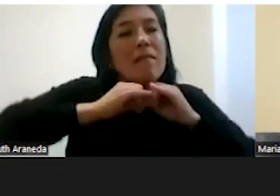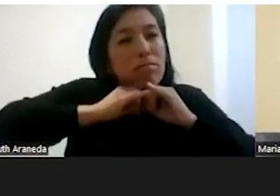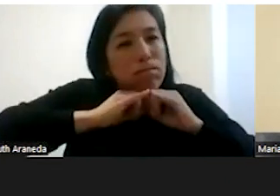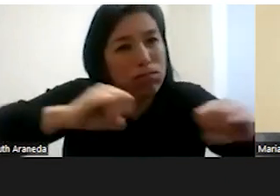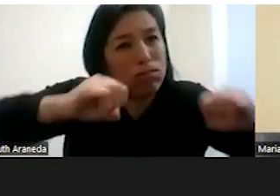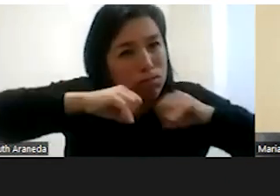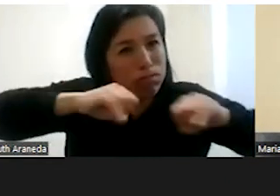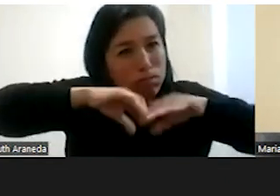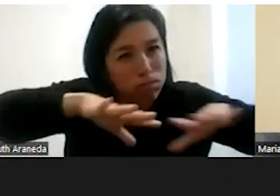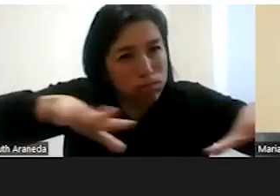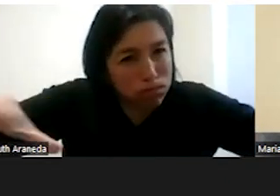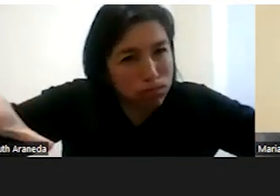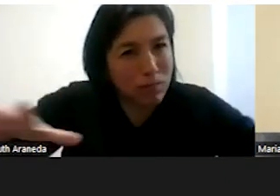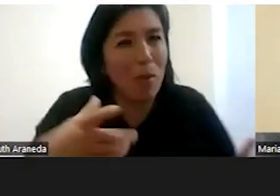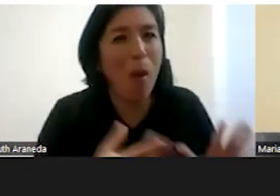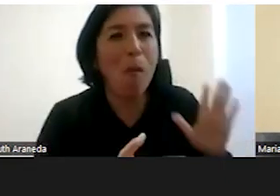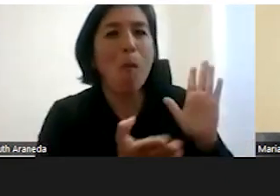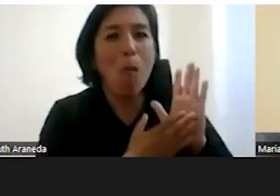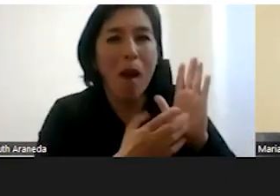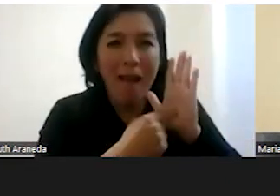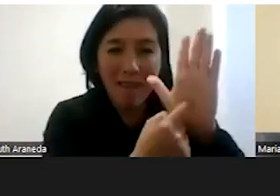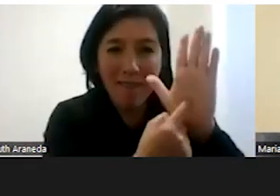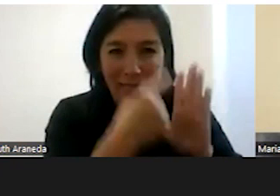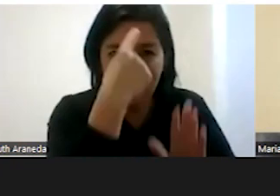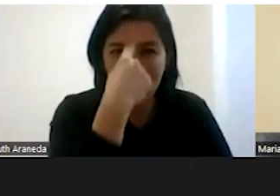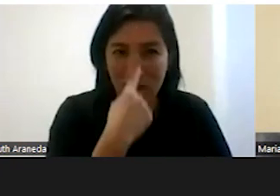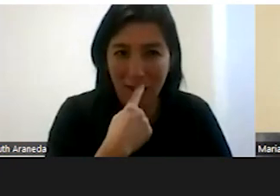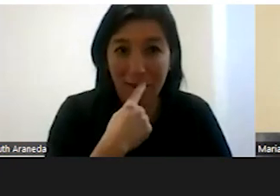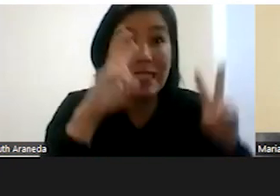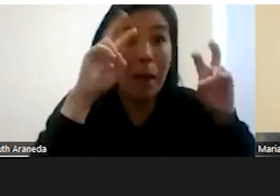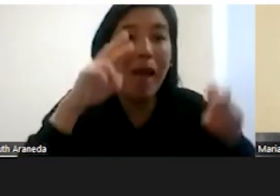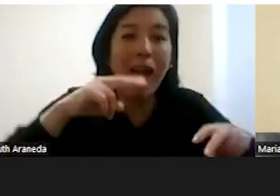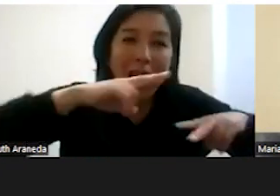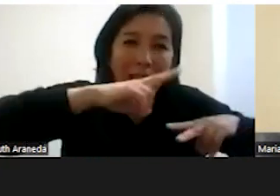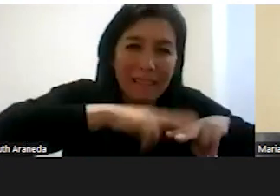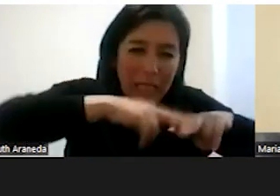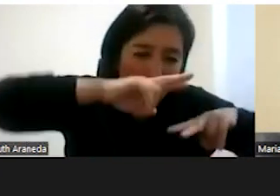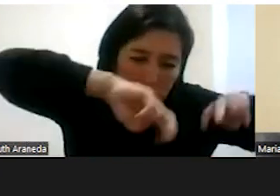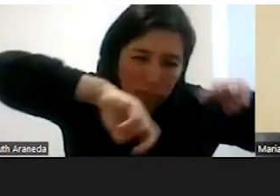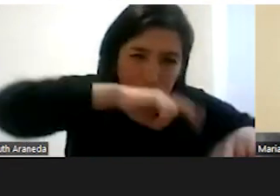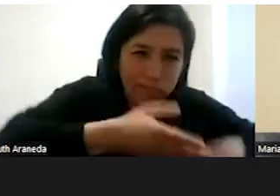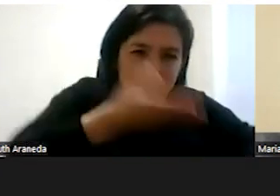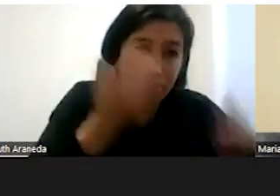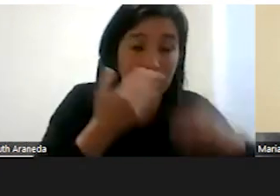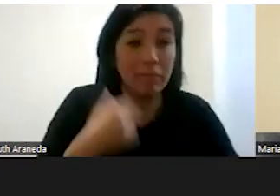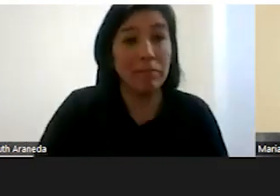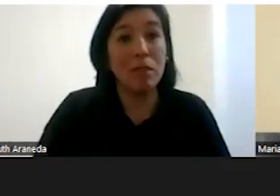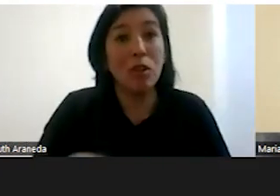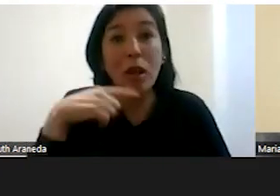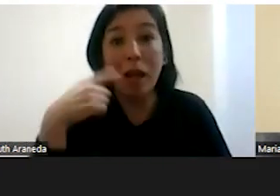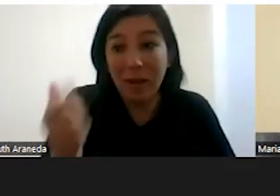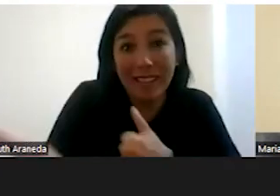conocimiento que está relacionado con nuestras colecciones, específicamente en este caso arqueología, ¿ya? Así que tomamos los